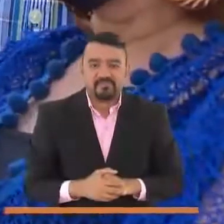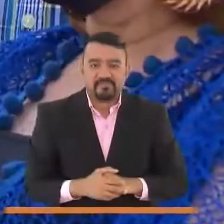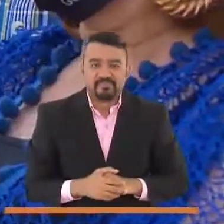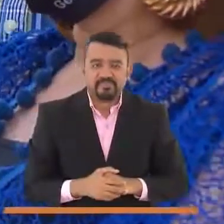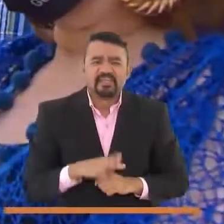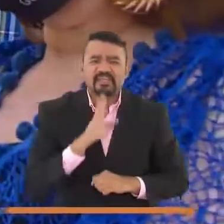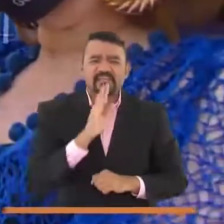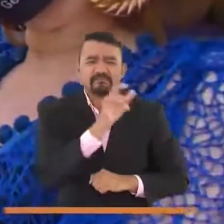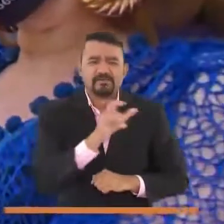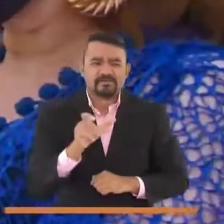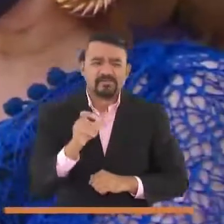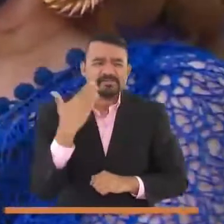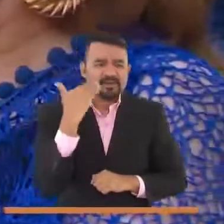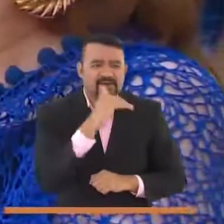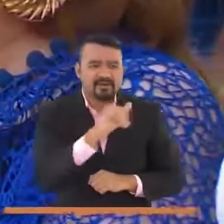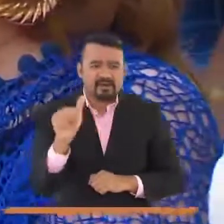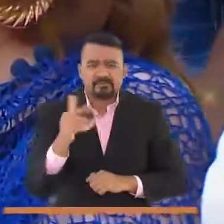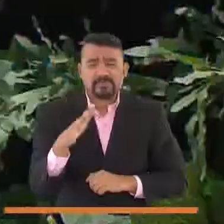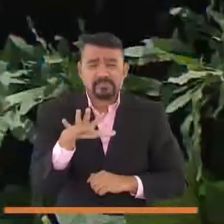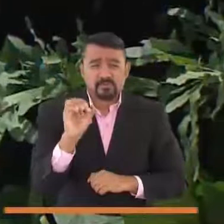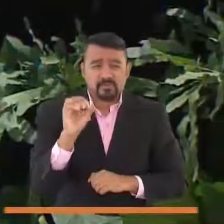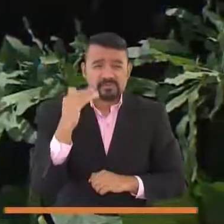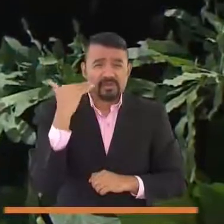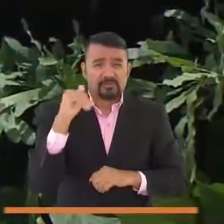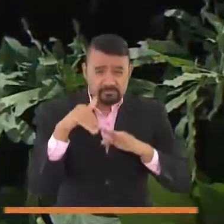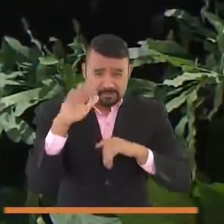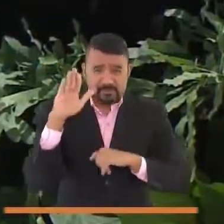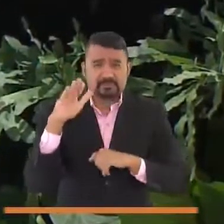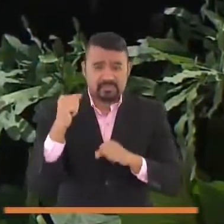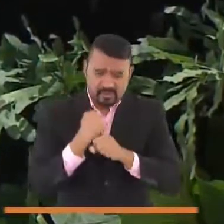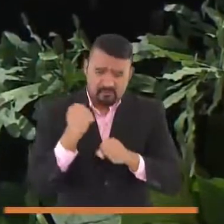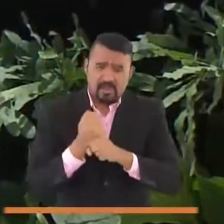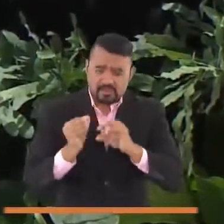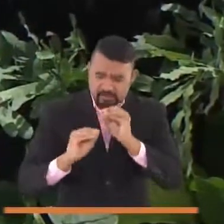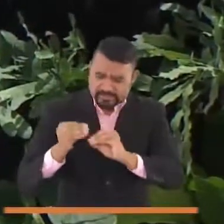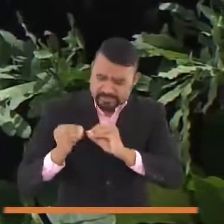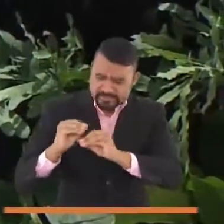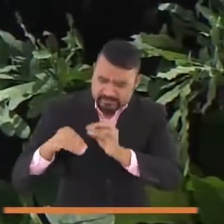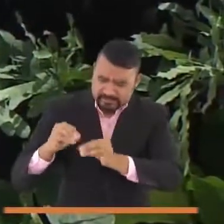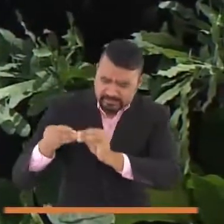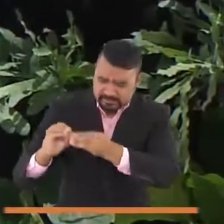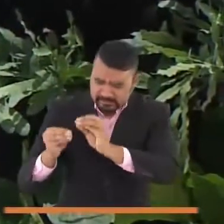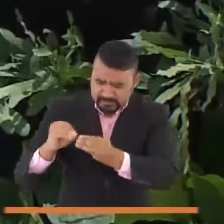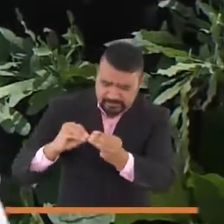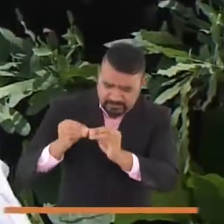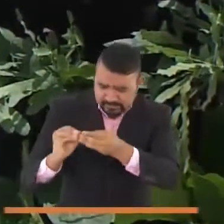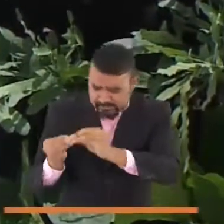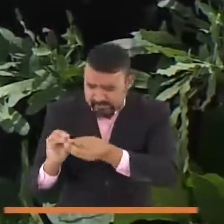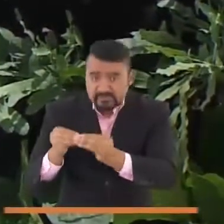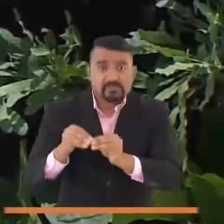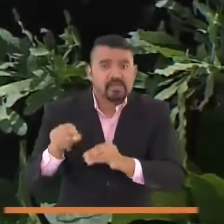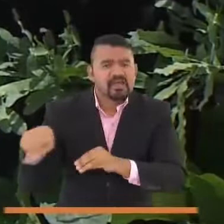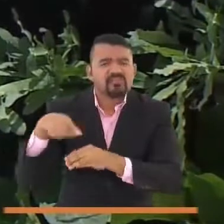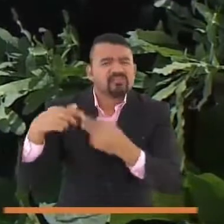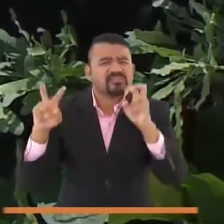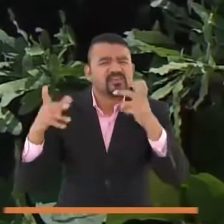más de 50 madres, cabezas de familia, que durante todo el año trabajaron en la